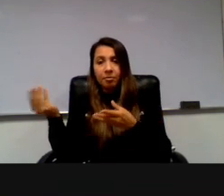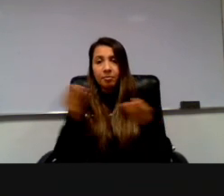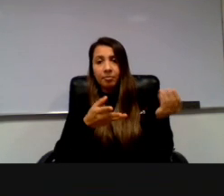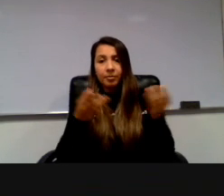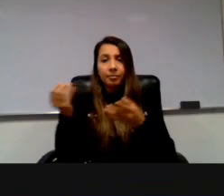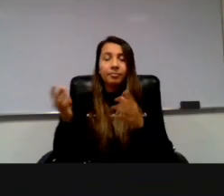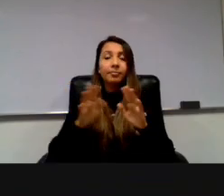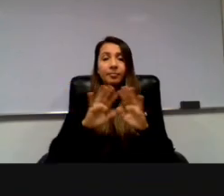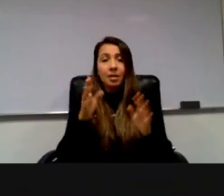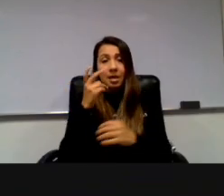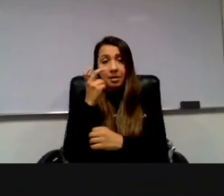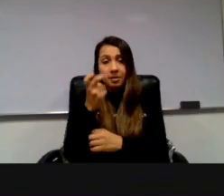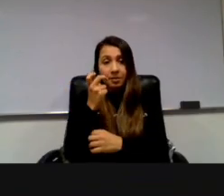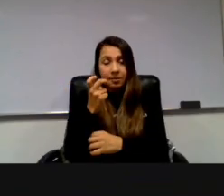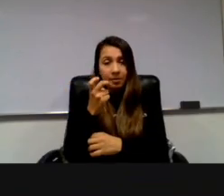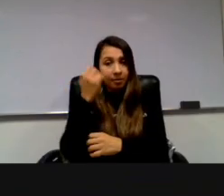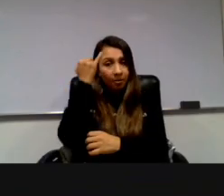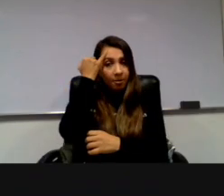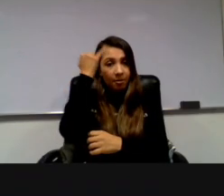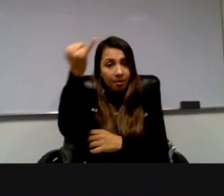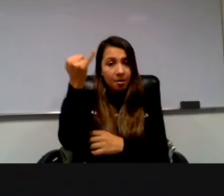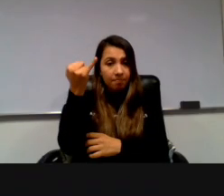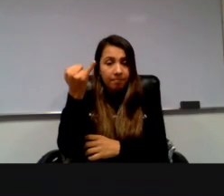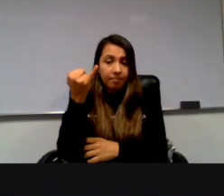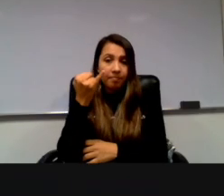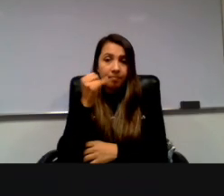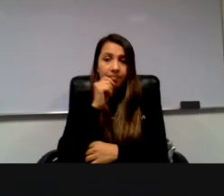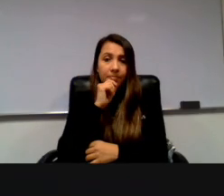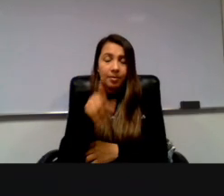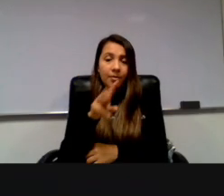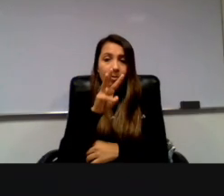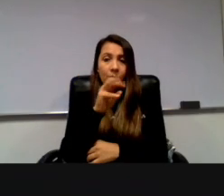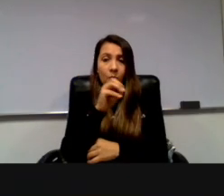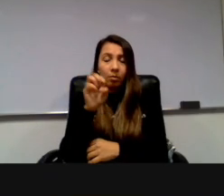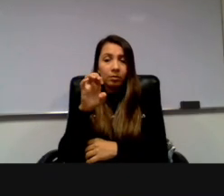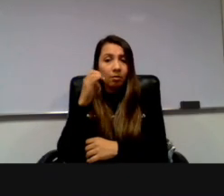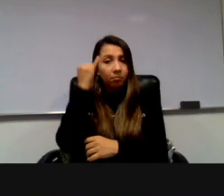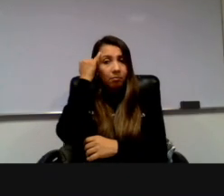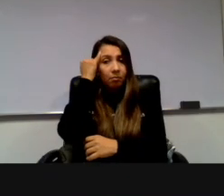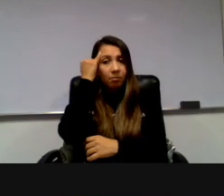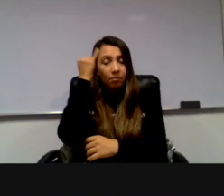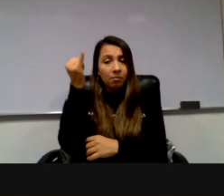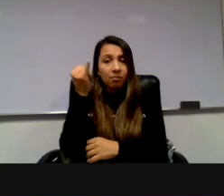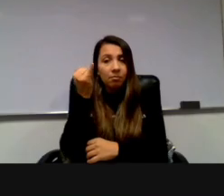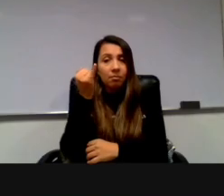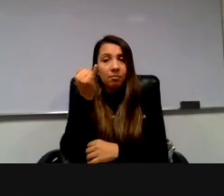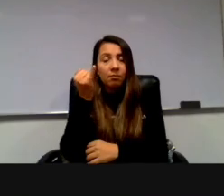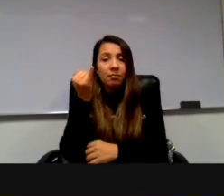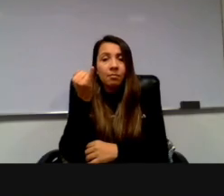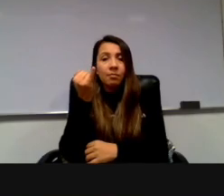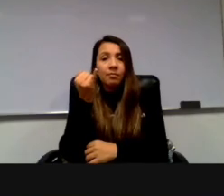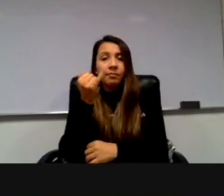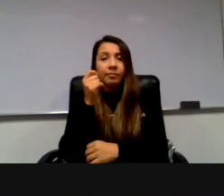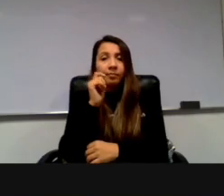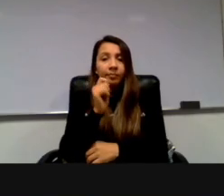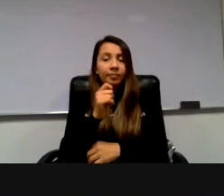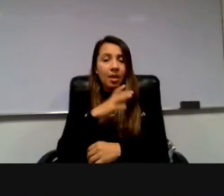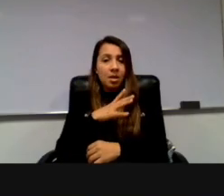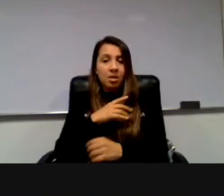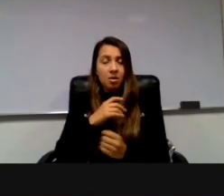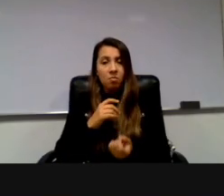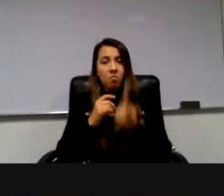esta idea, pues surgió también una propuesta por Woese de que el último ancestro común pues era una especie de entidad